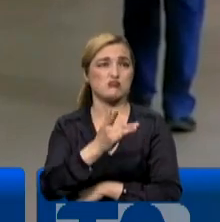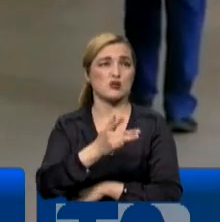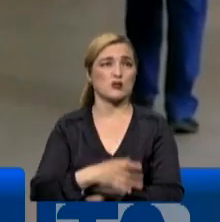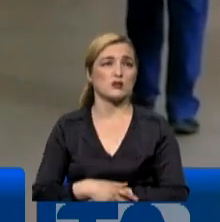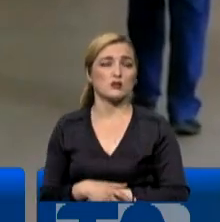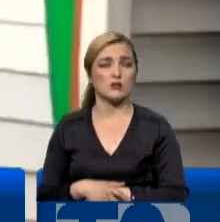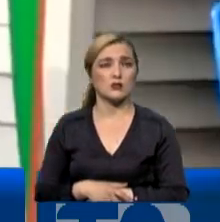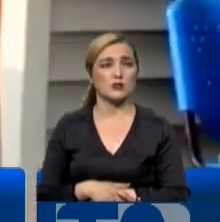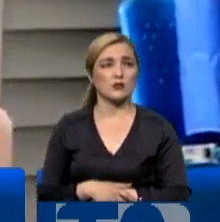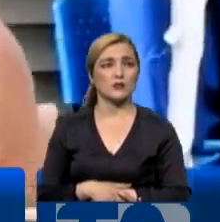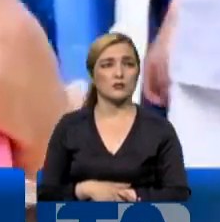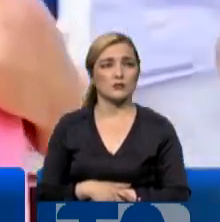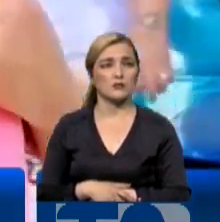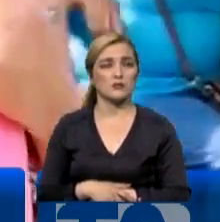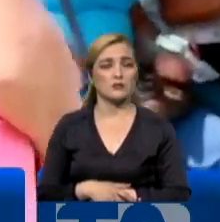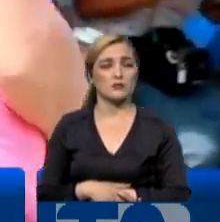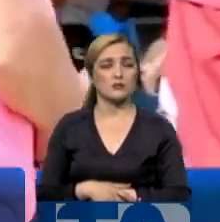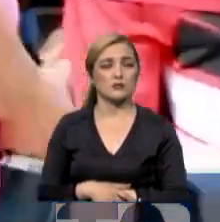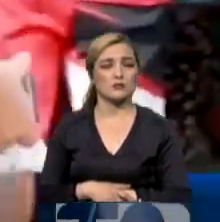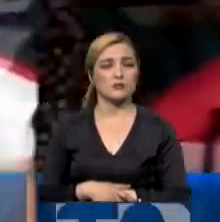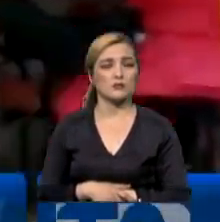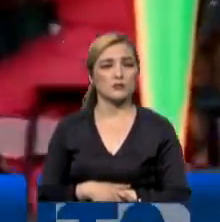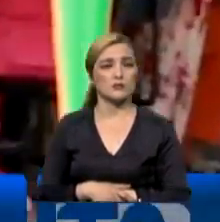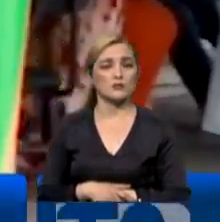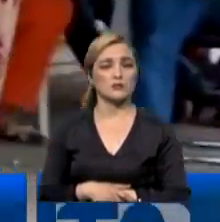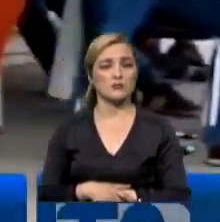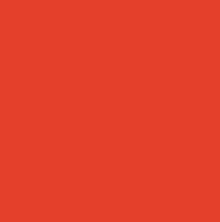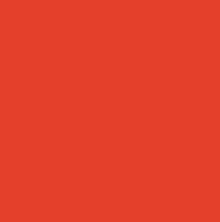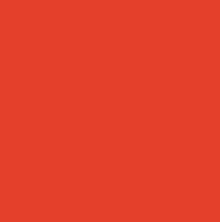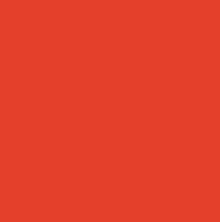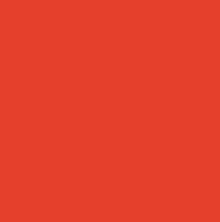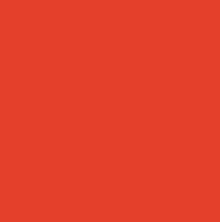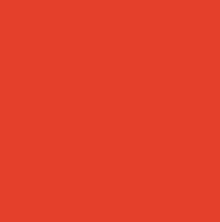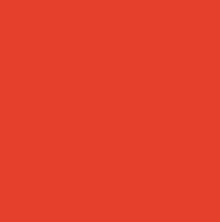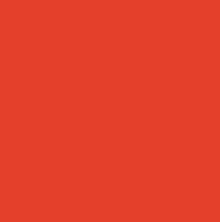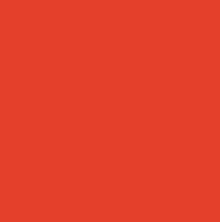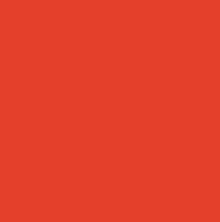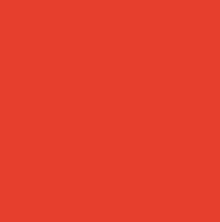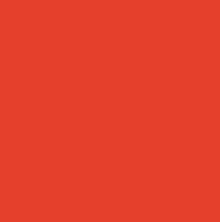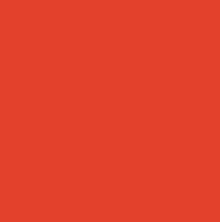el 'miguel ángel' ciber provisional de hallar a monroy 24 horas